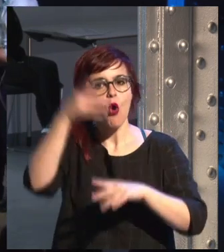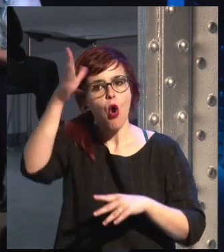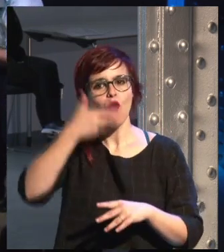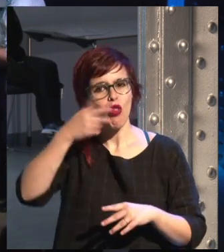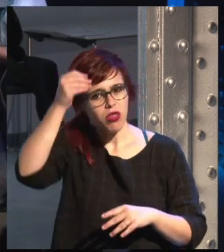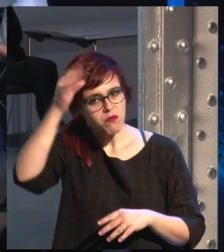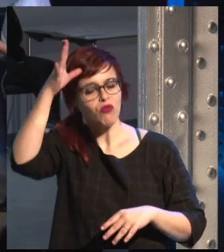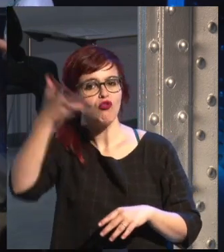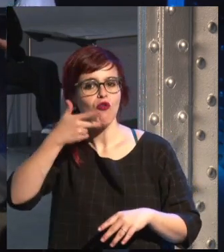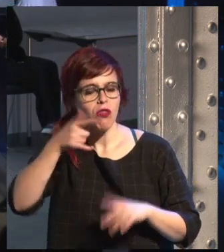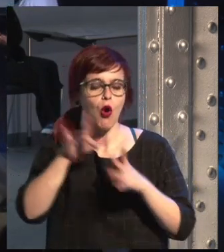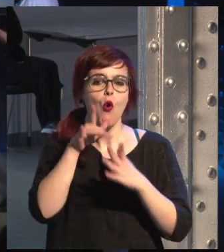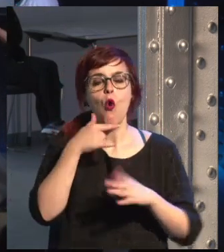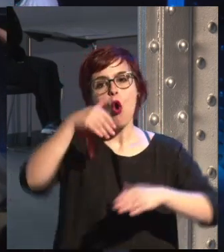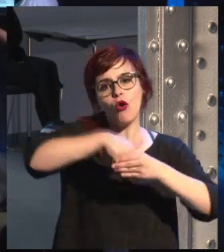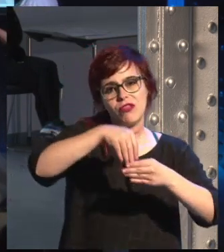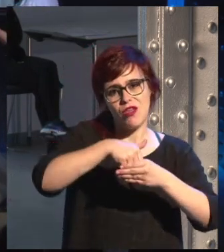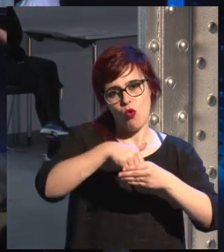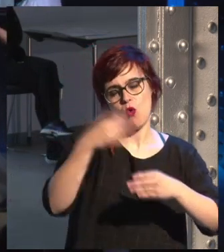con contenidos multimedia concretos.